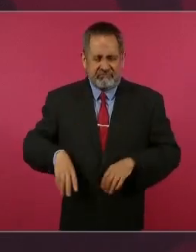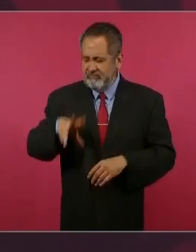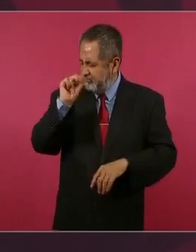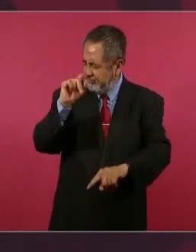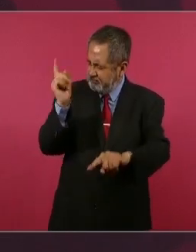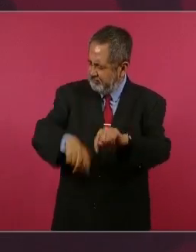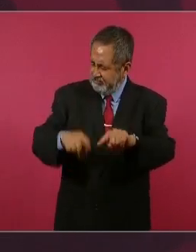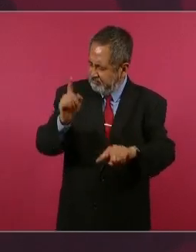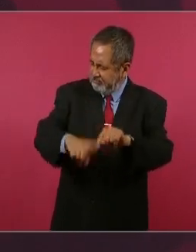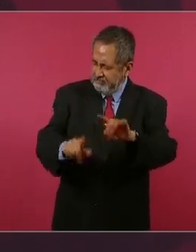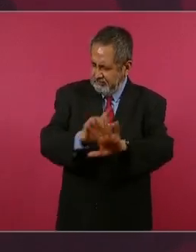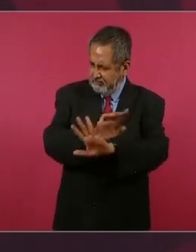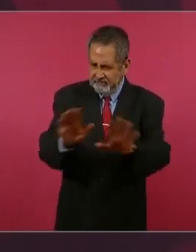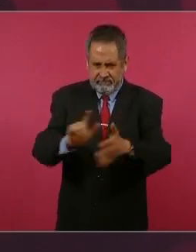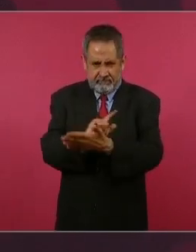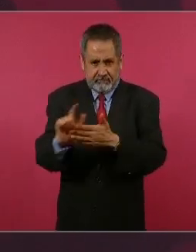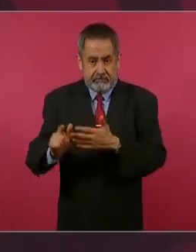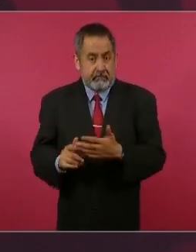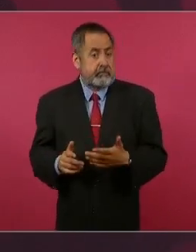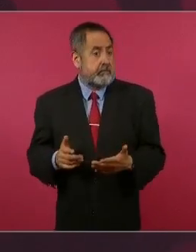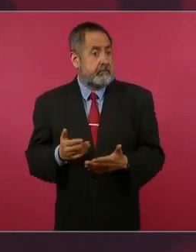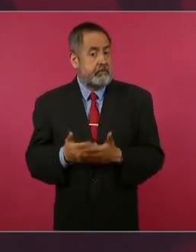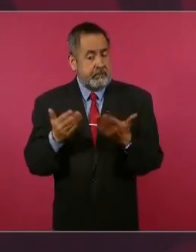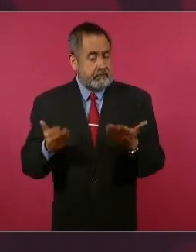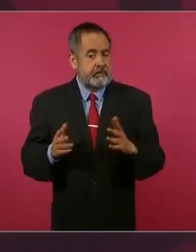y puede ser que ahora